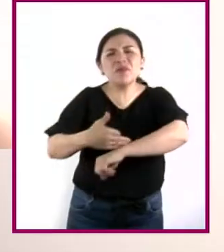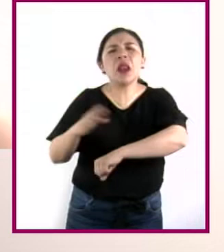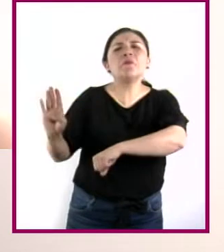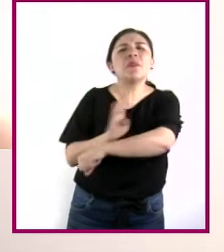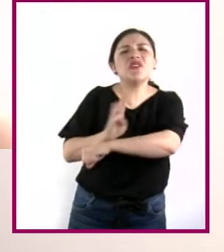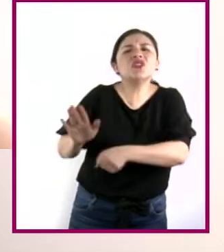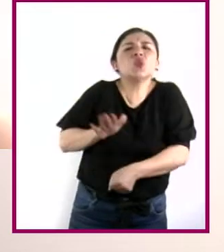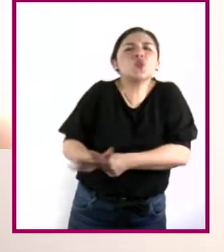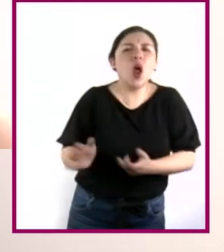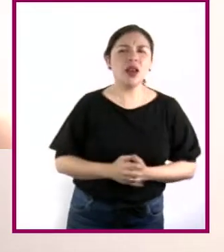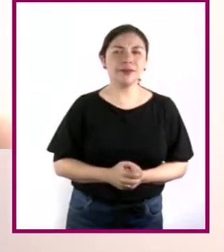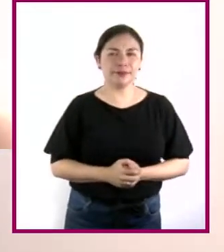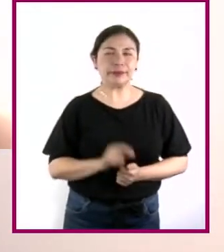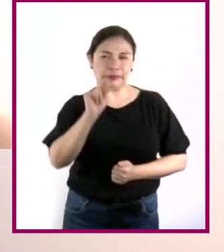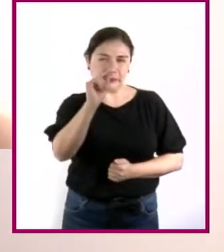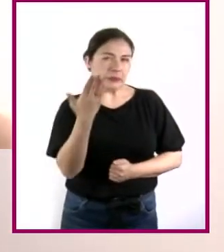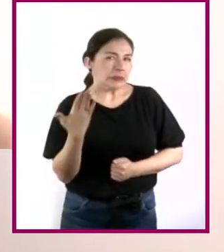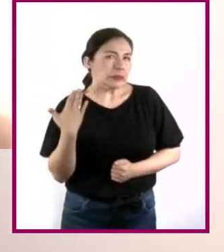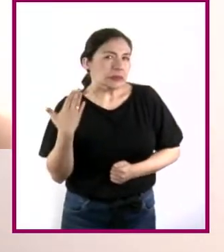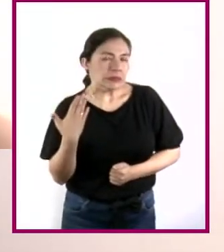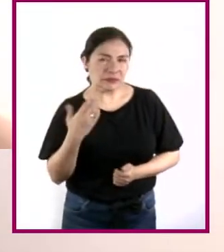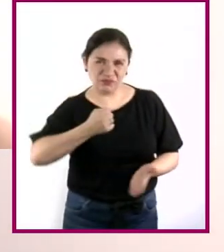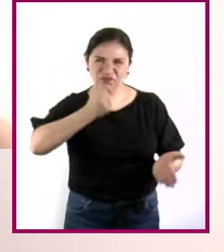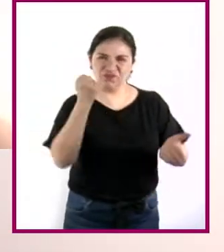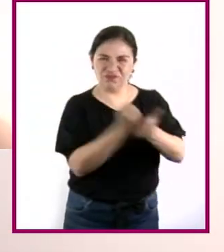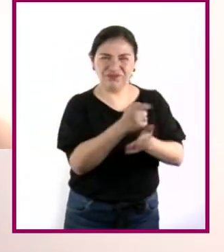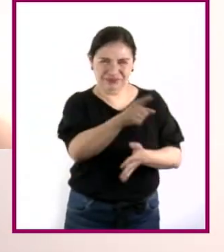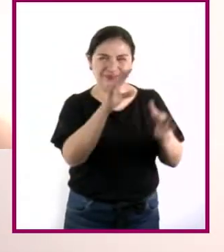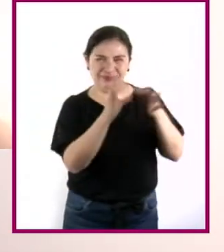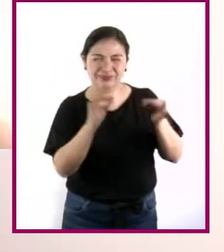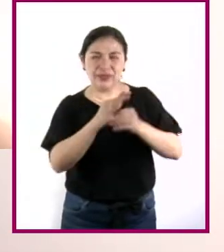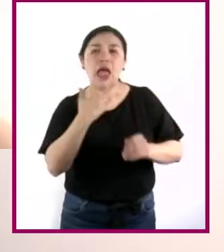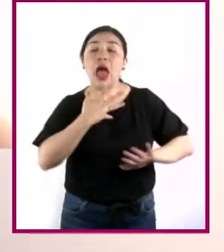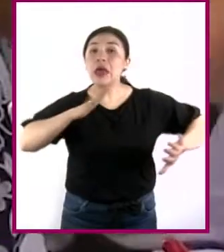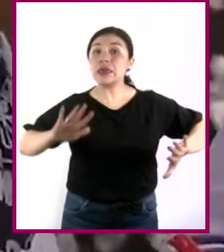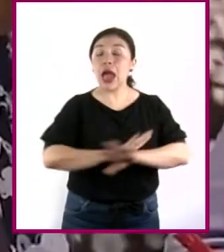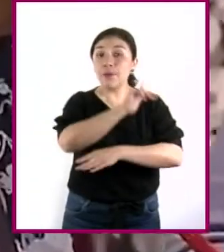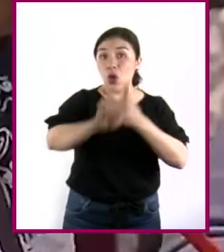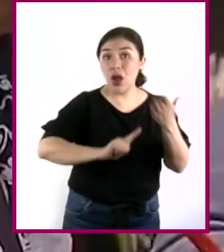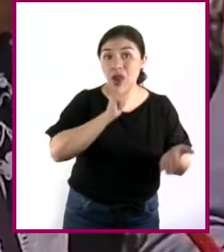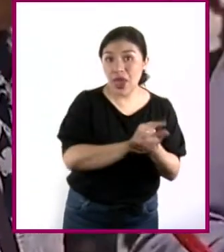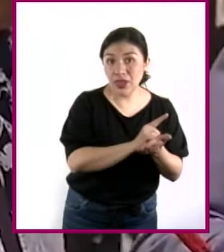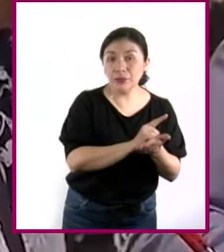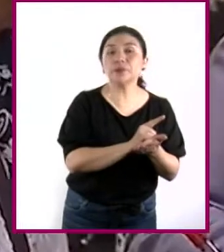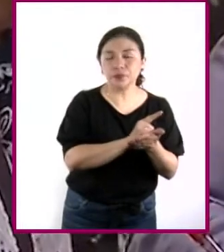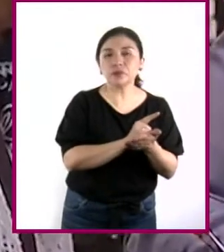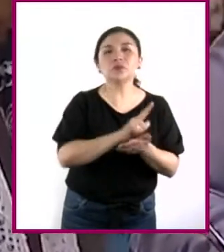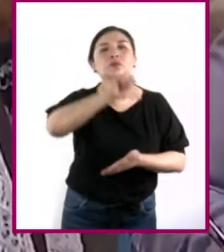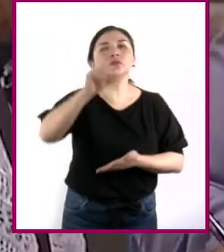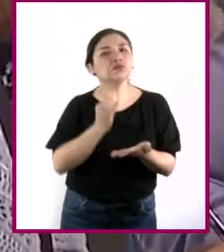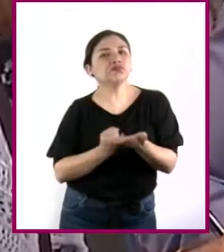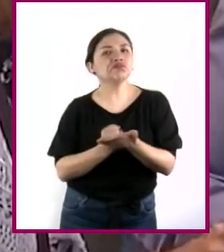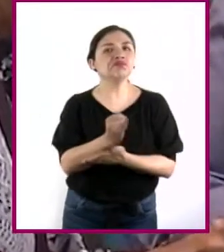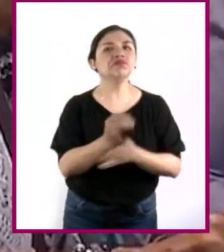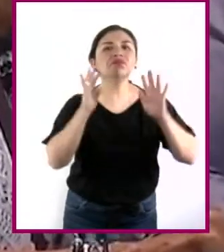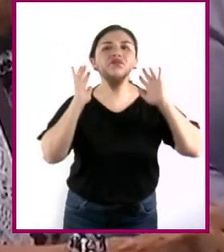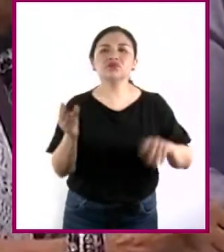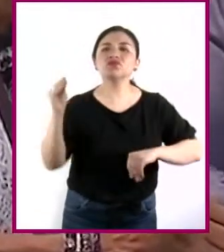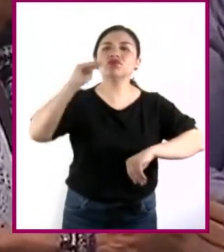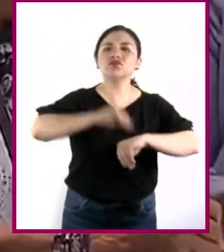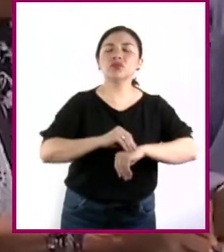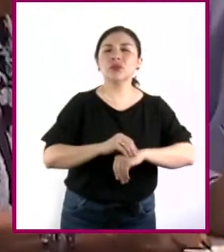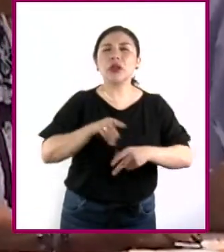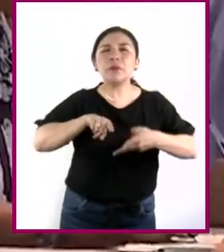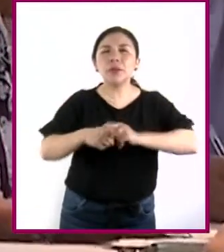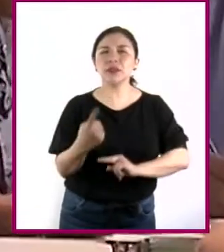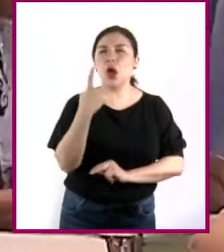hay apenas lo que estaba comentando, cambia la ley y entró en vigor el 1 de enero